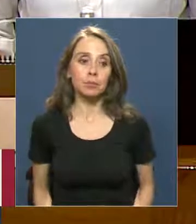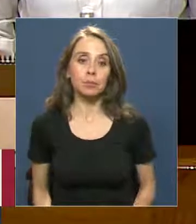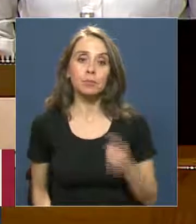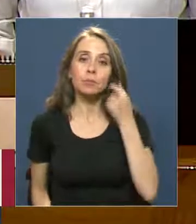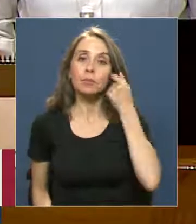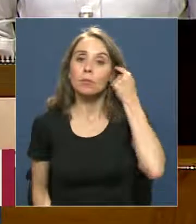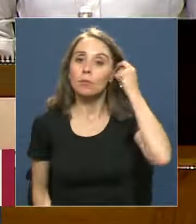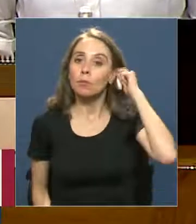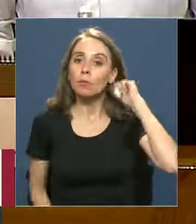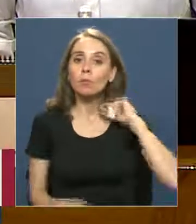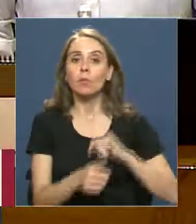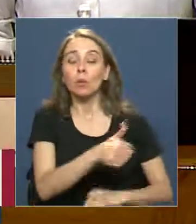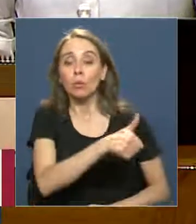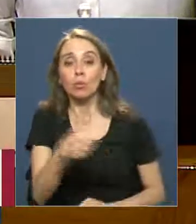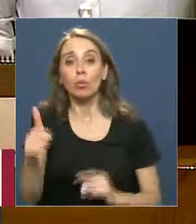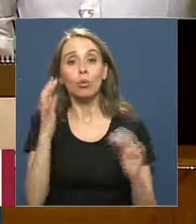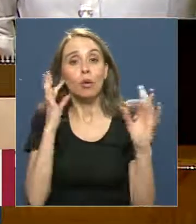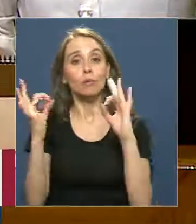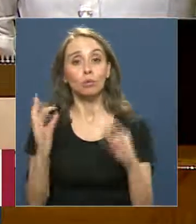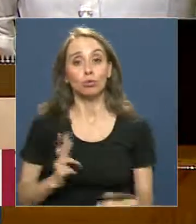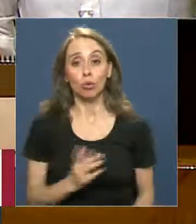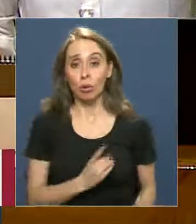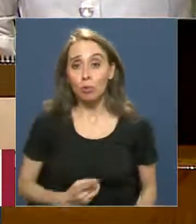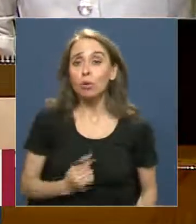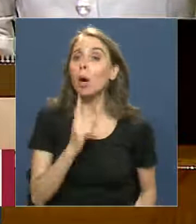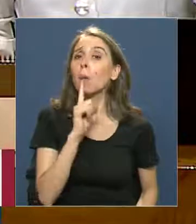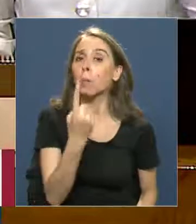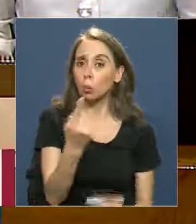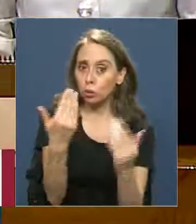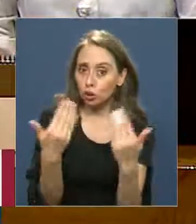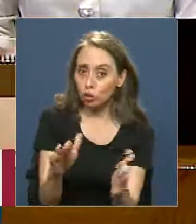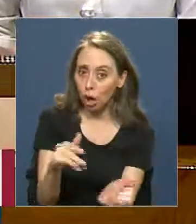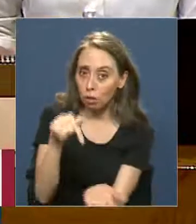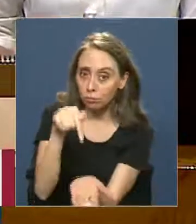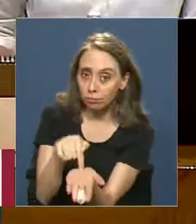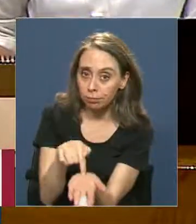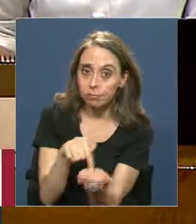Han votado todas las señoras y señores diputados.